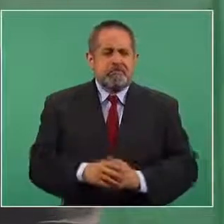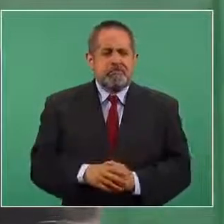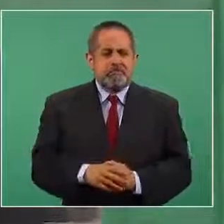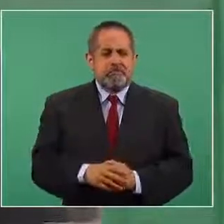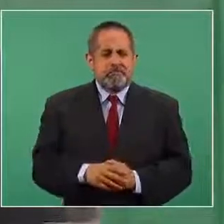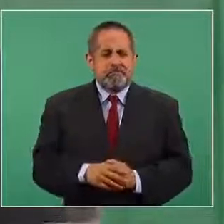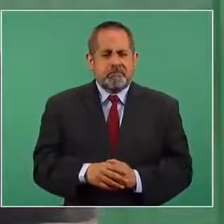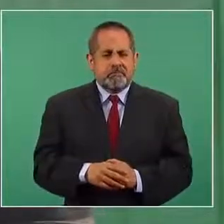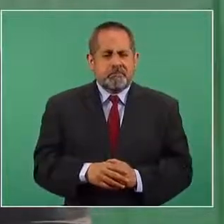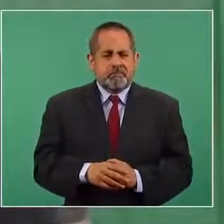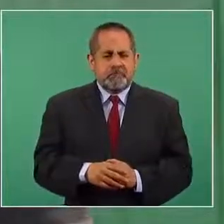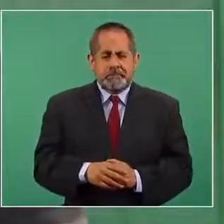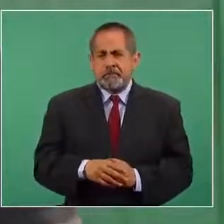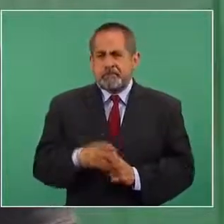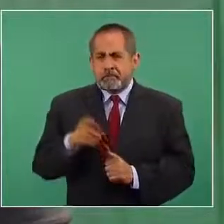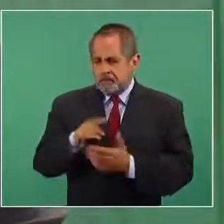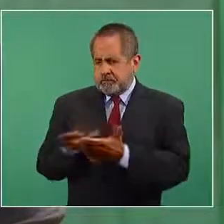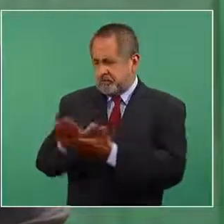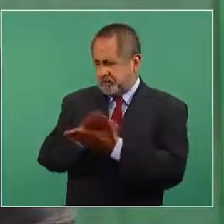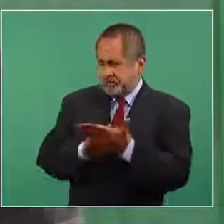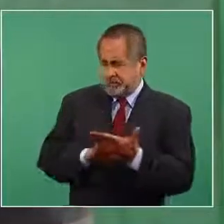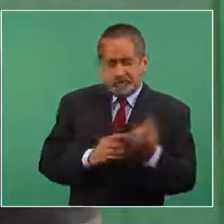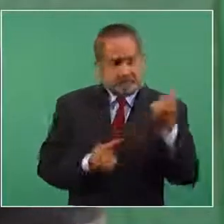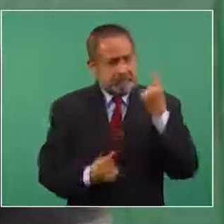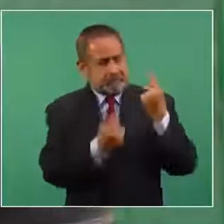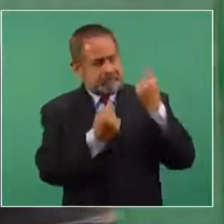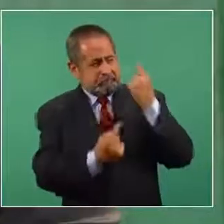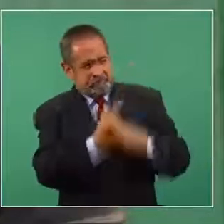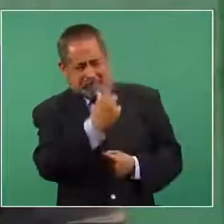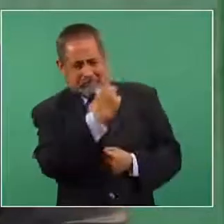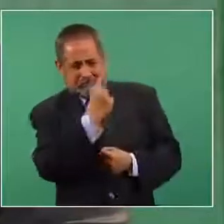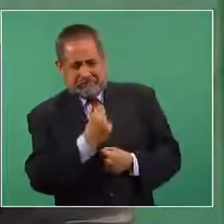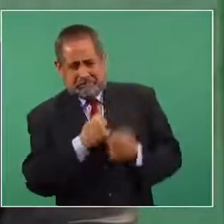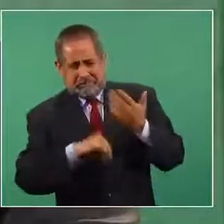una determinada cuota de humillación.